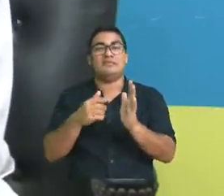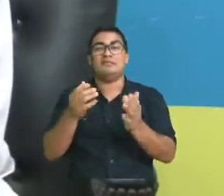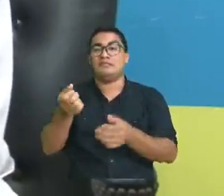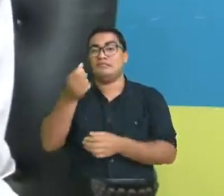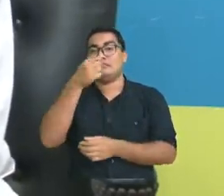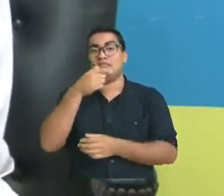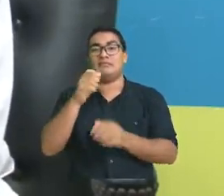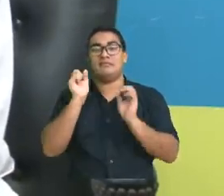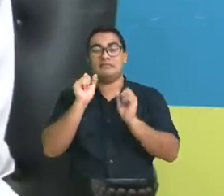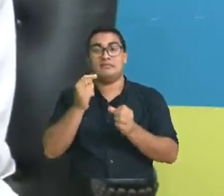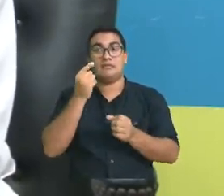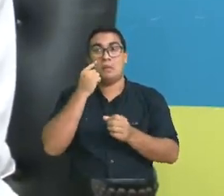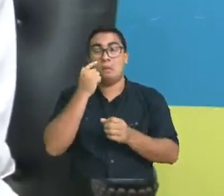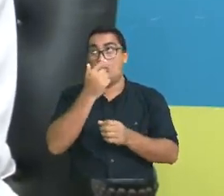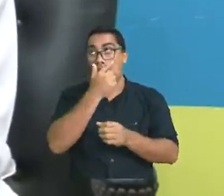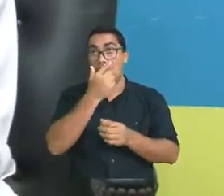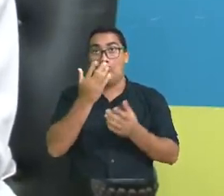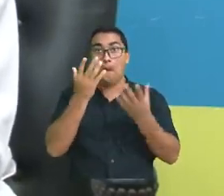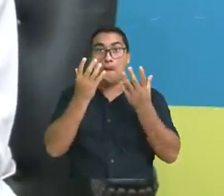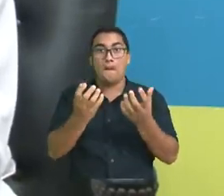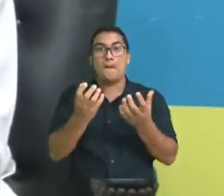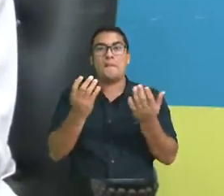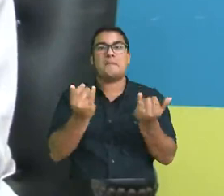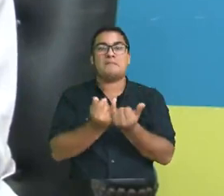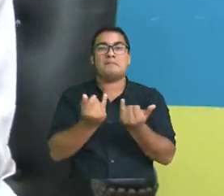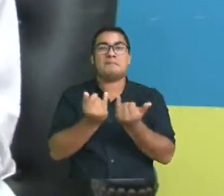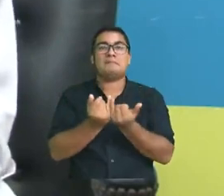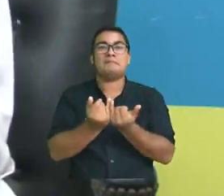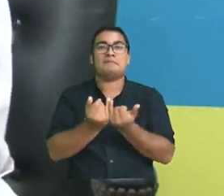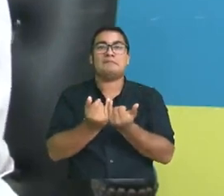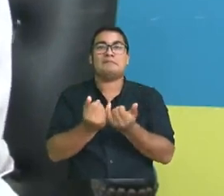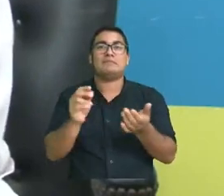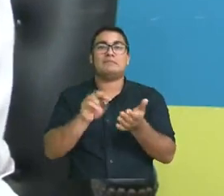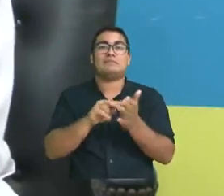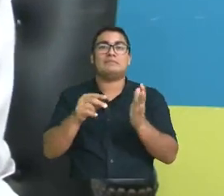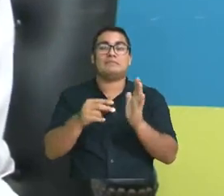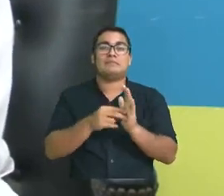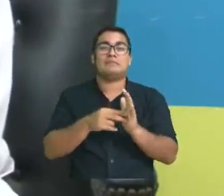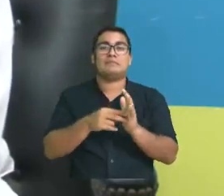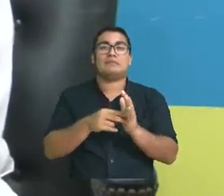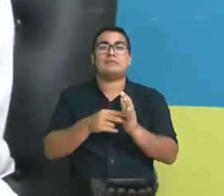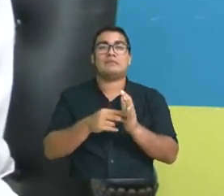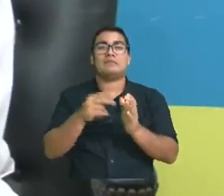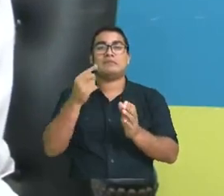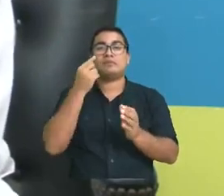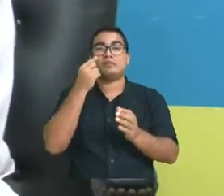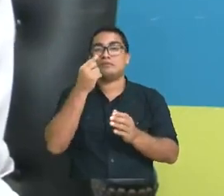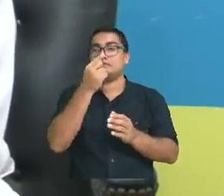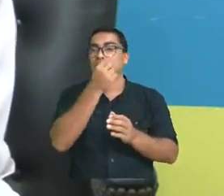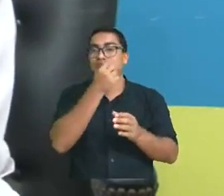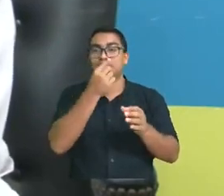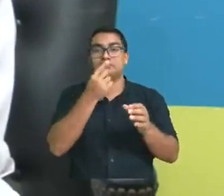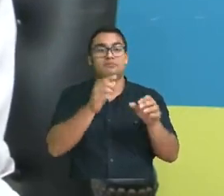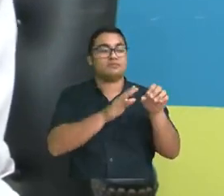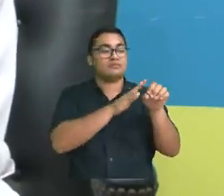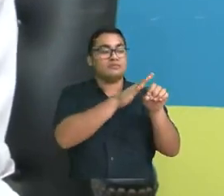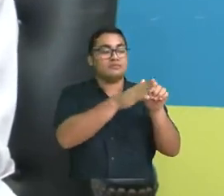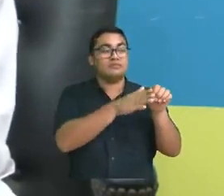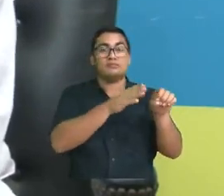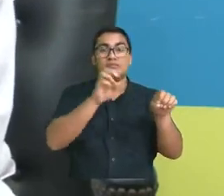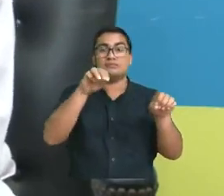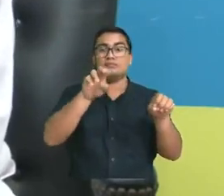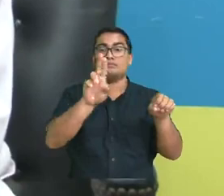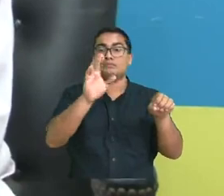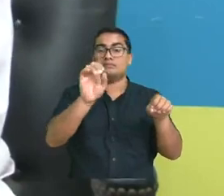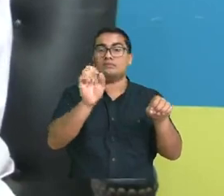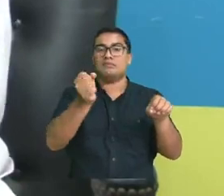provocan resequedad de mucosa. Y la conjuntiva, que es la parte más externa del ojo, es una mucosa. Entonces,